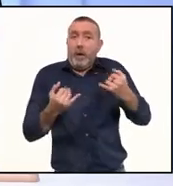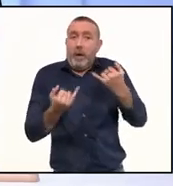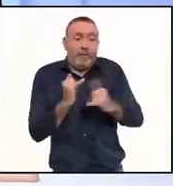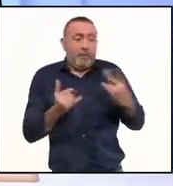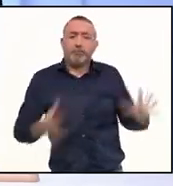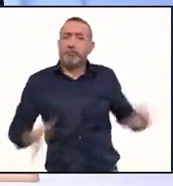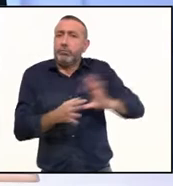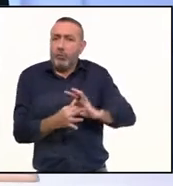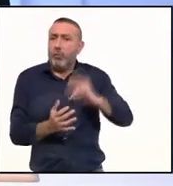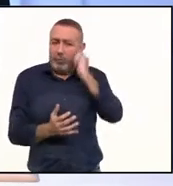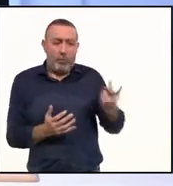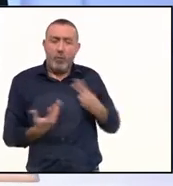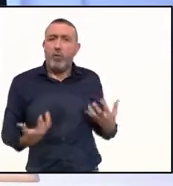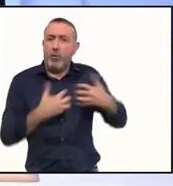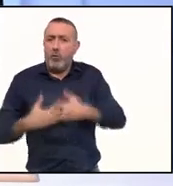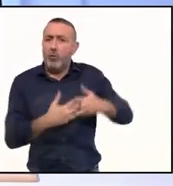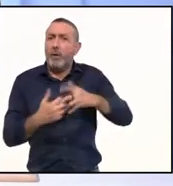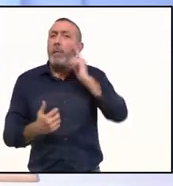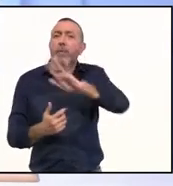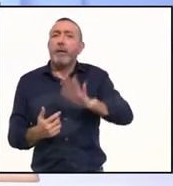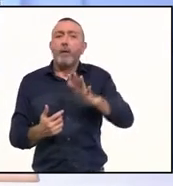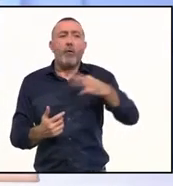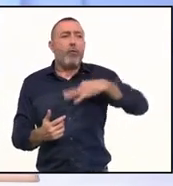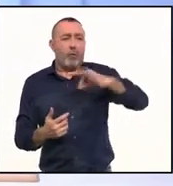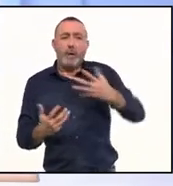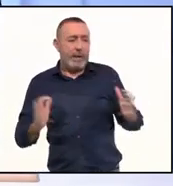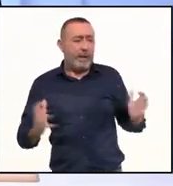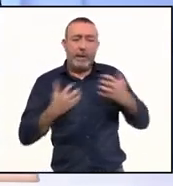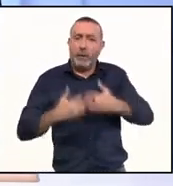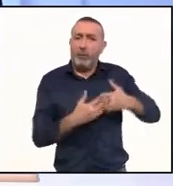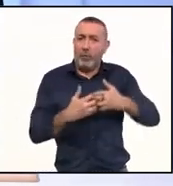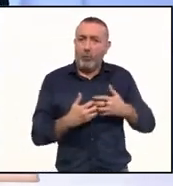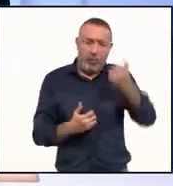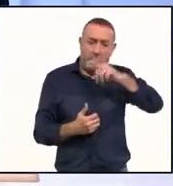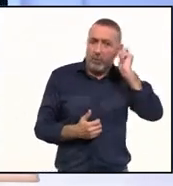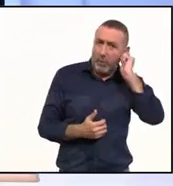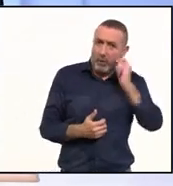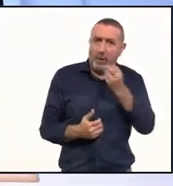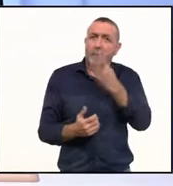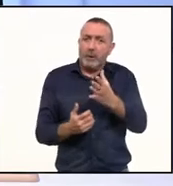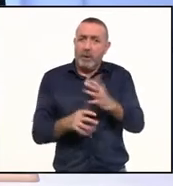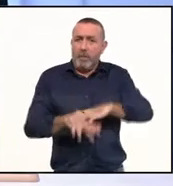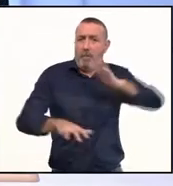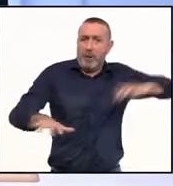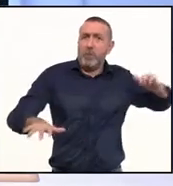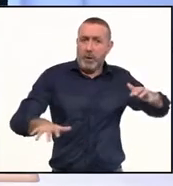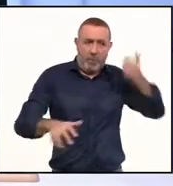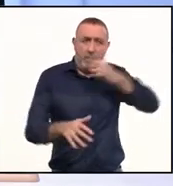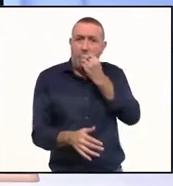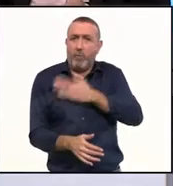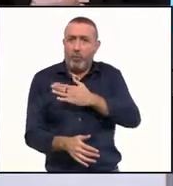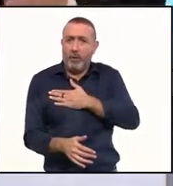porque es una lucha que padecemos las mujeres y que un estigma social que parece el hombre bueno que son la inmensa mayoría pero